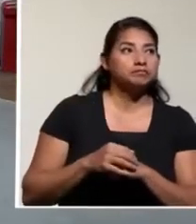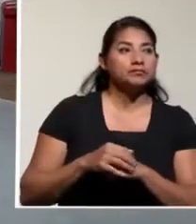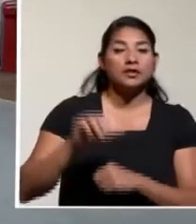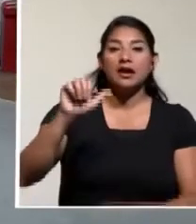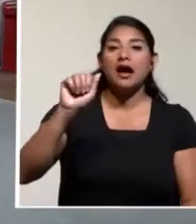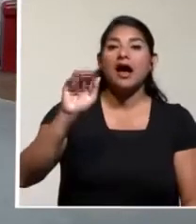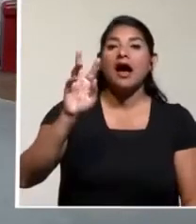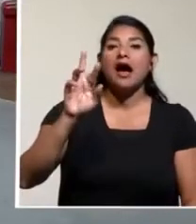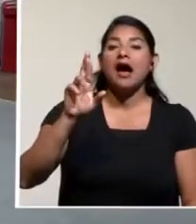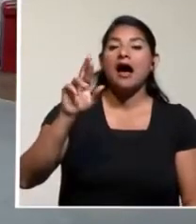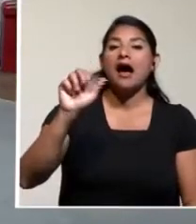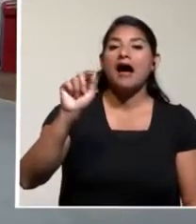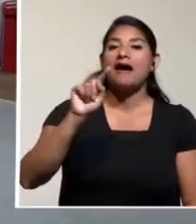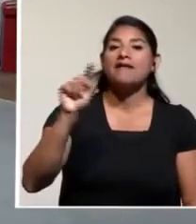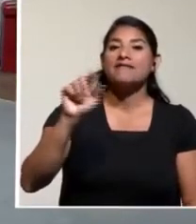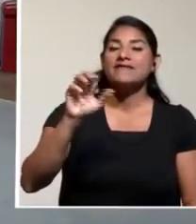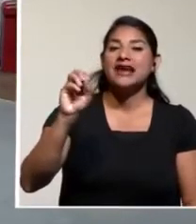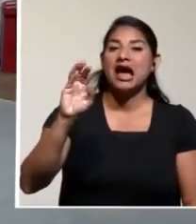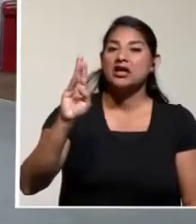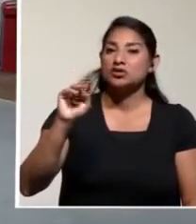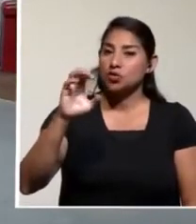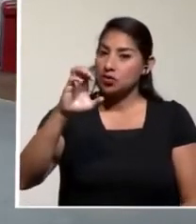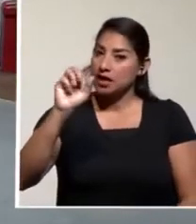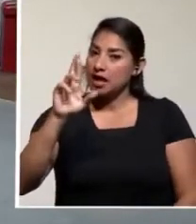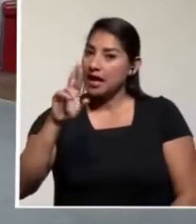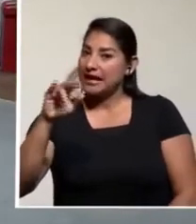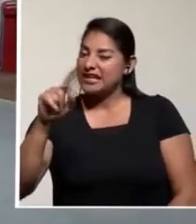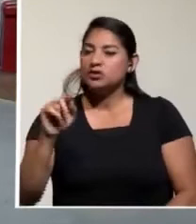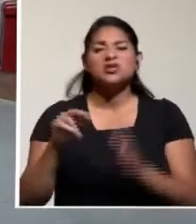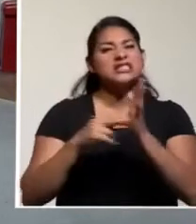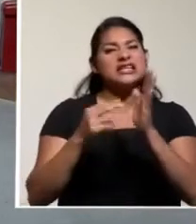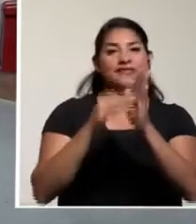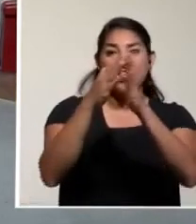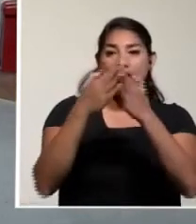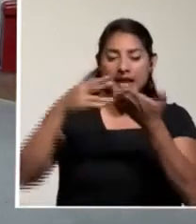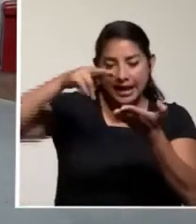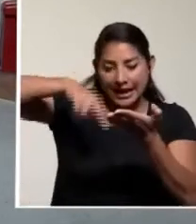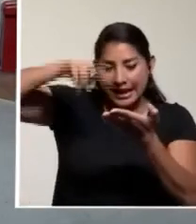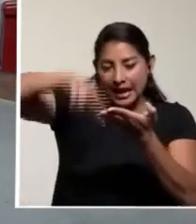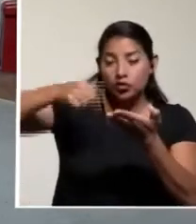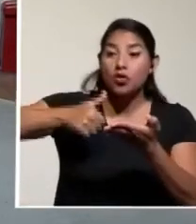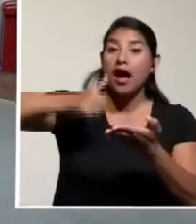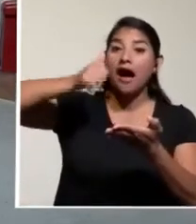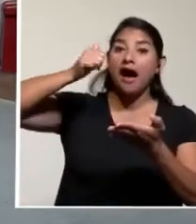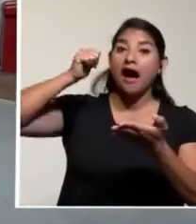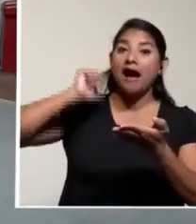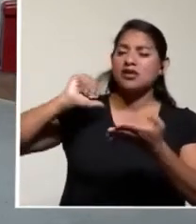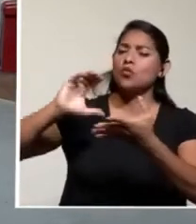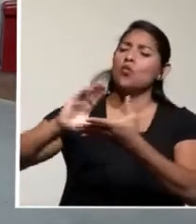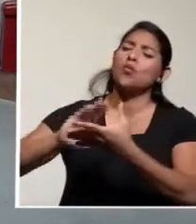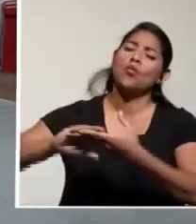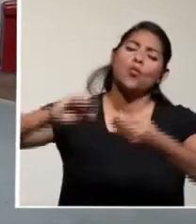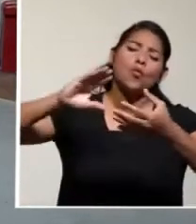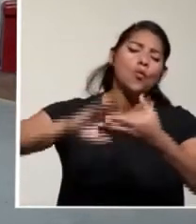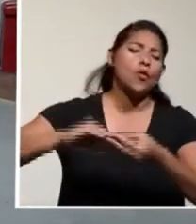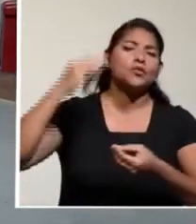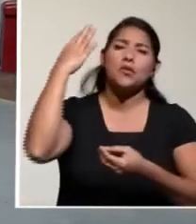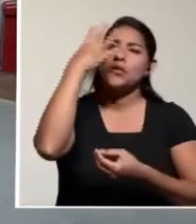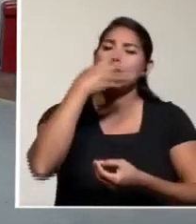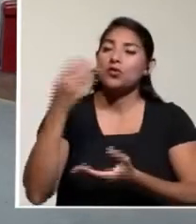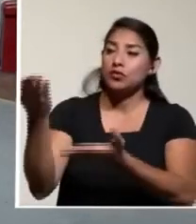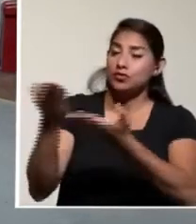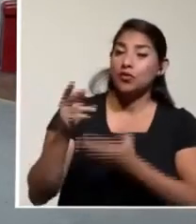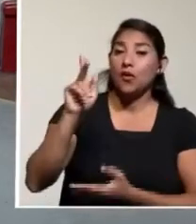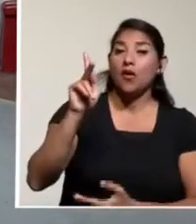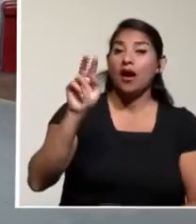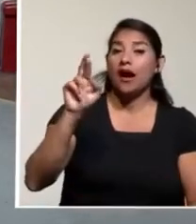Abrizos, abrazos de erizos. Ese es el reto de lectura que inició ayer con ese hermoso cuento que nos trajo niña Carly,